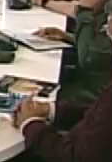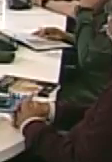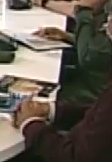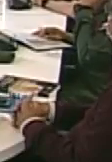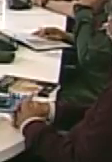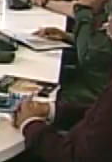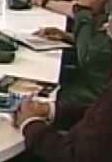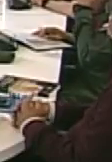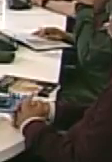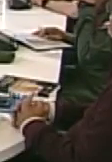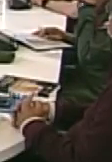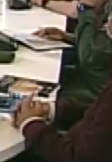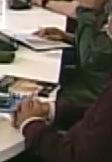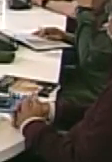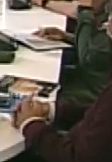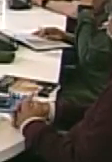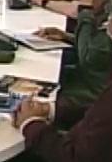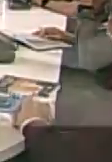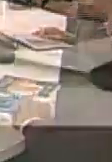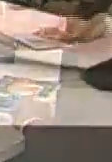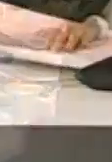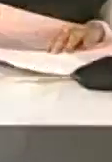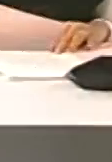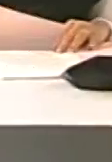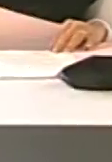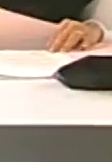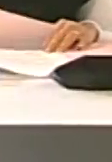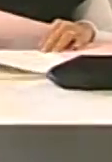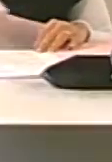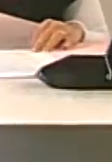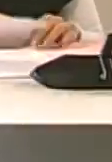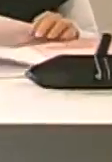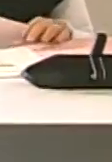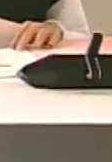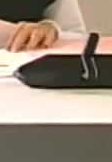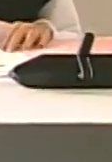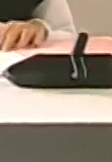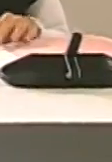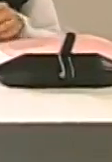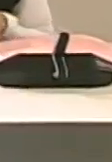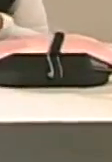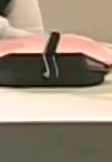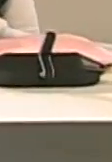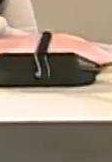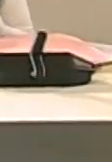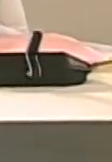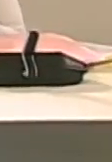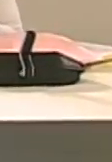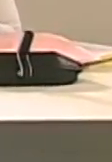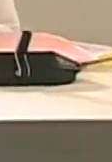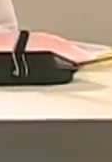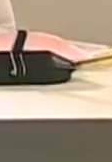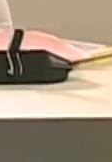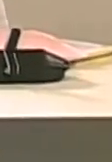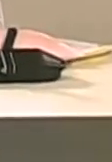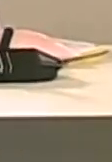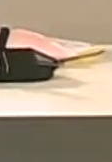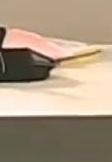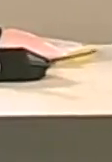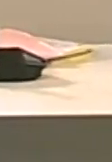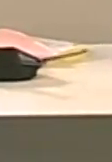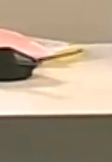esta semana, los carnavales 2022, bueno, para escuchar las recomendaciones del